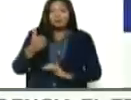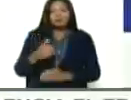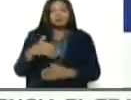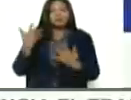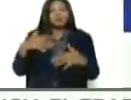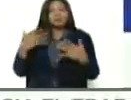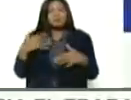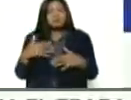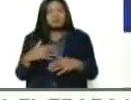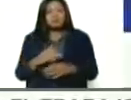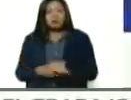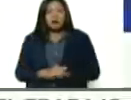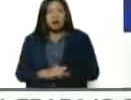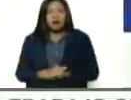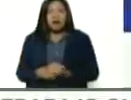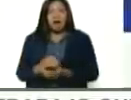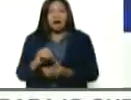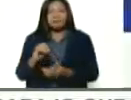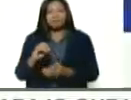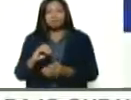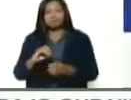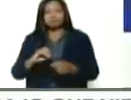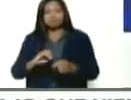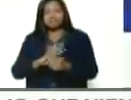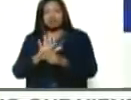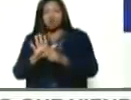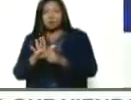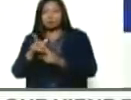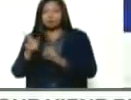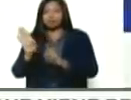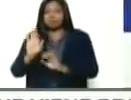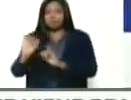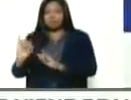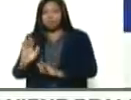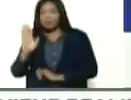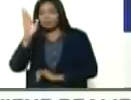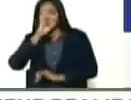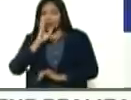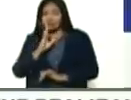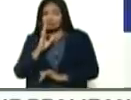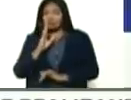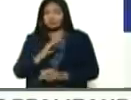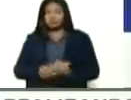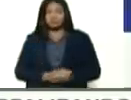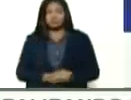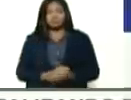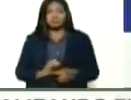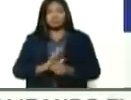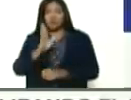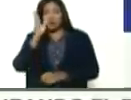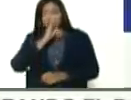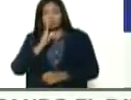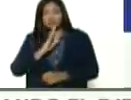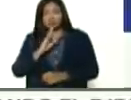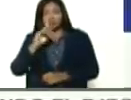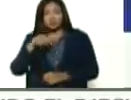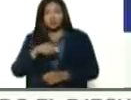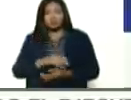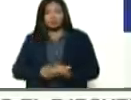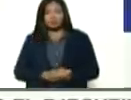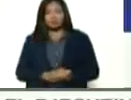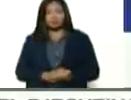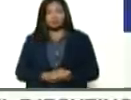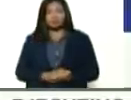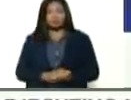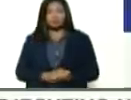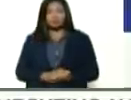que la variante brasilera más contagiosa y además la variante brasilera bueno